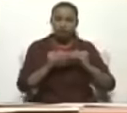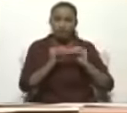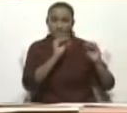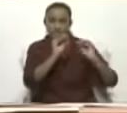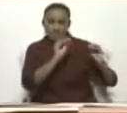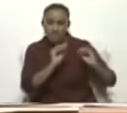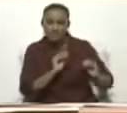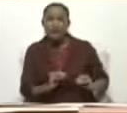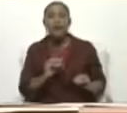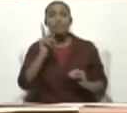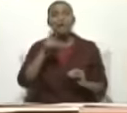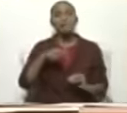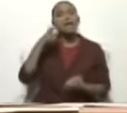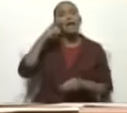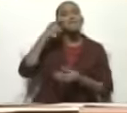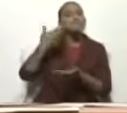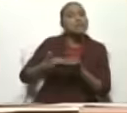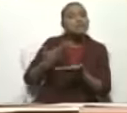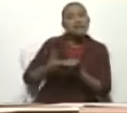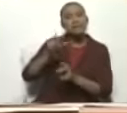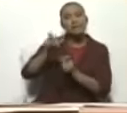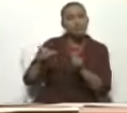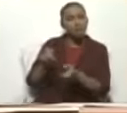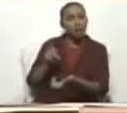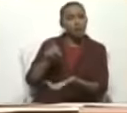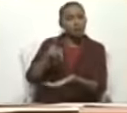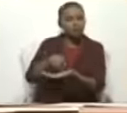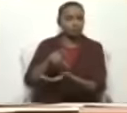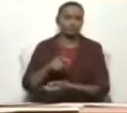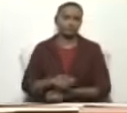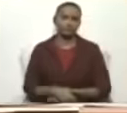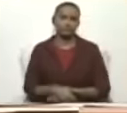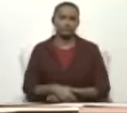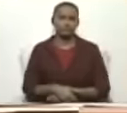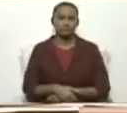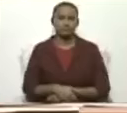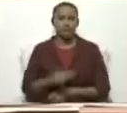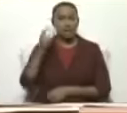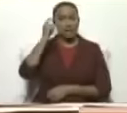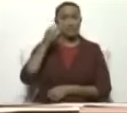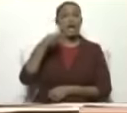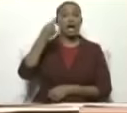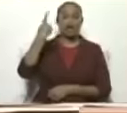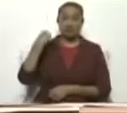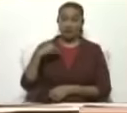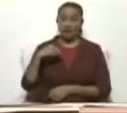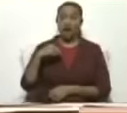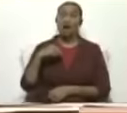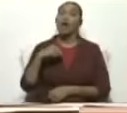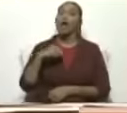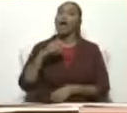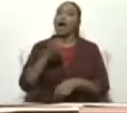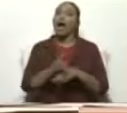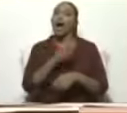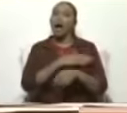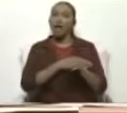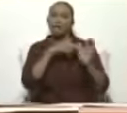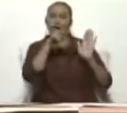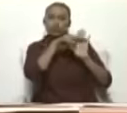La presencia. El día de ayer nosotros en estos casos siempre damos instrucciones al